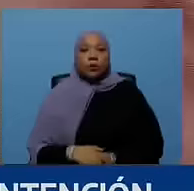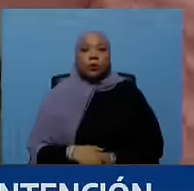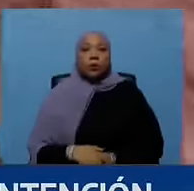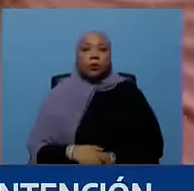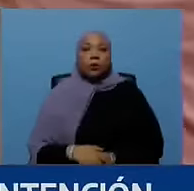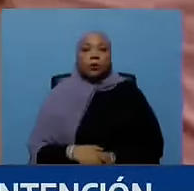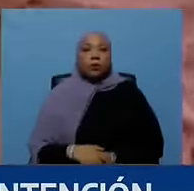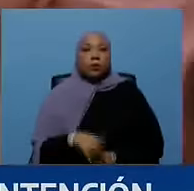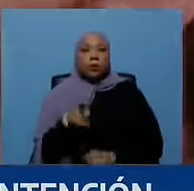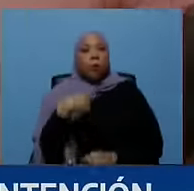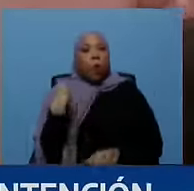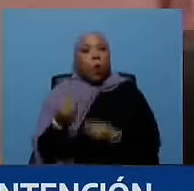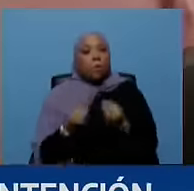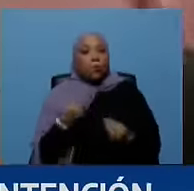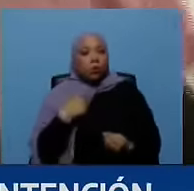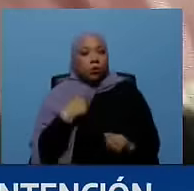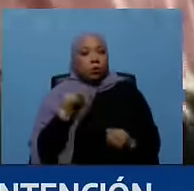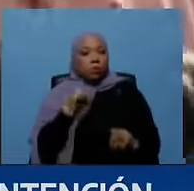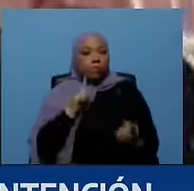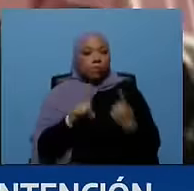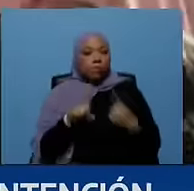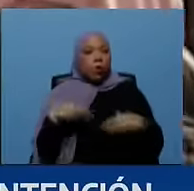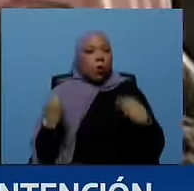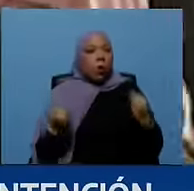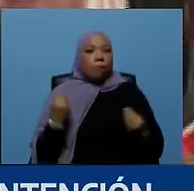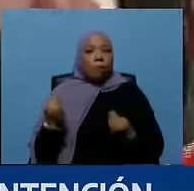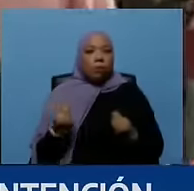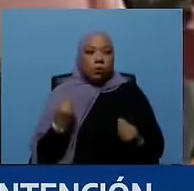¿Cómo hago yo para pasar para allá, vale?